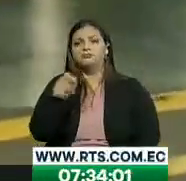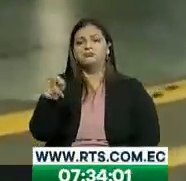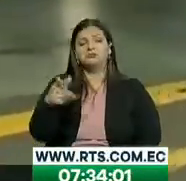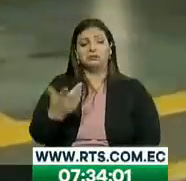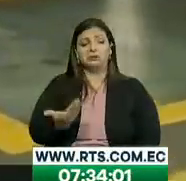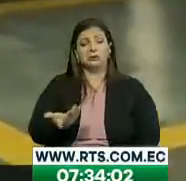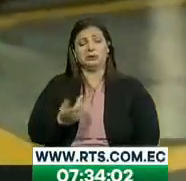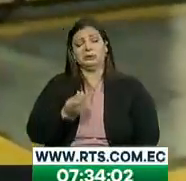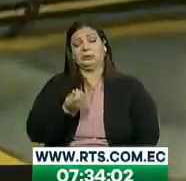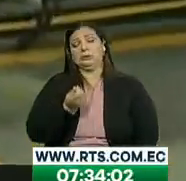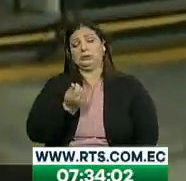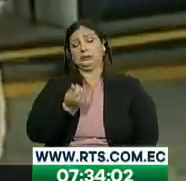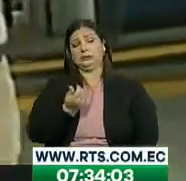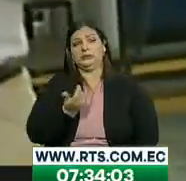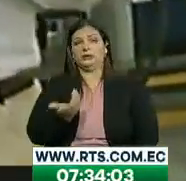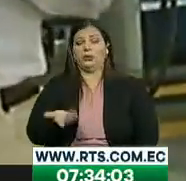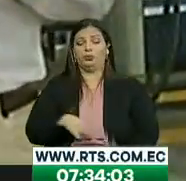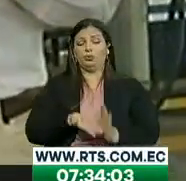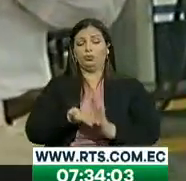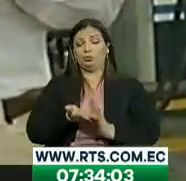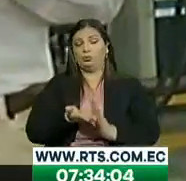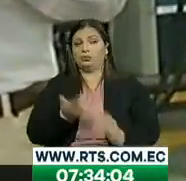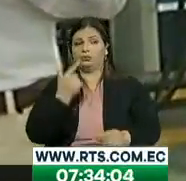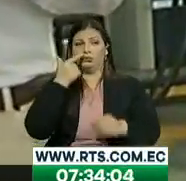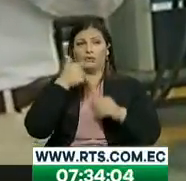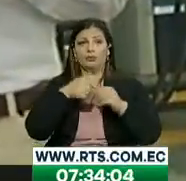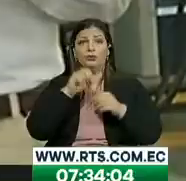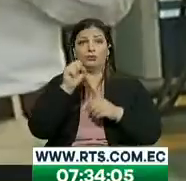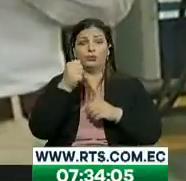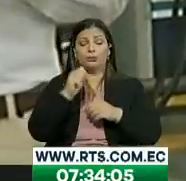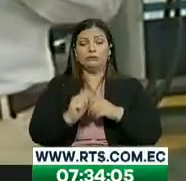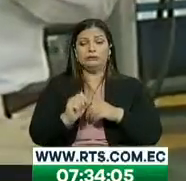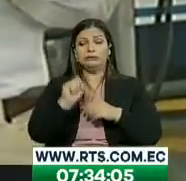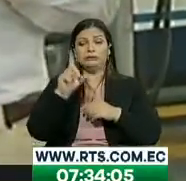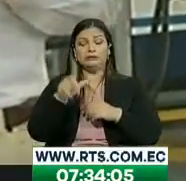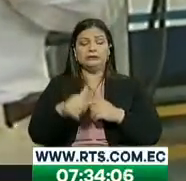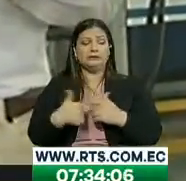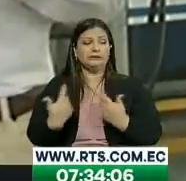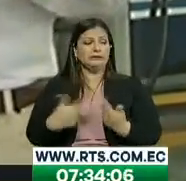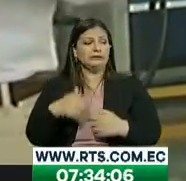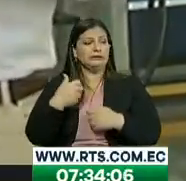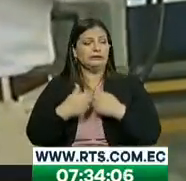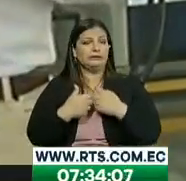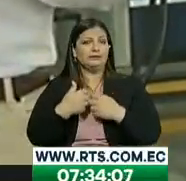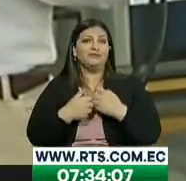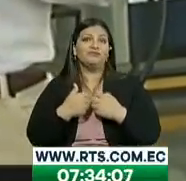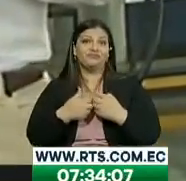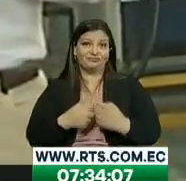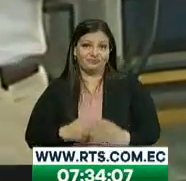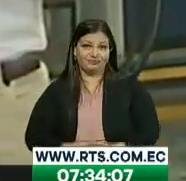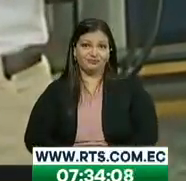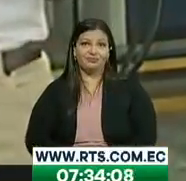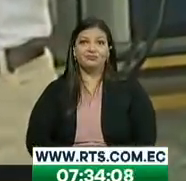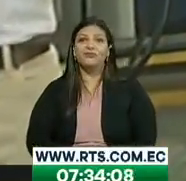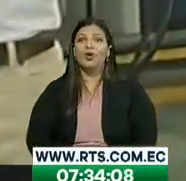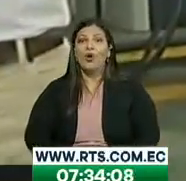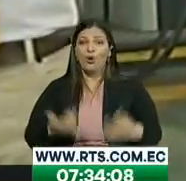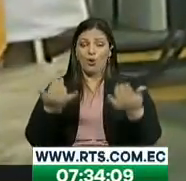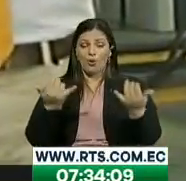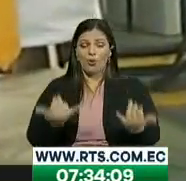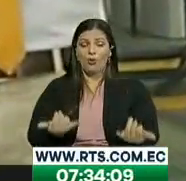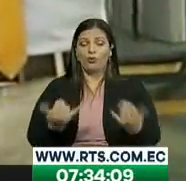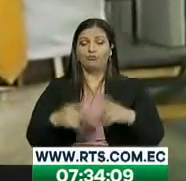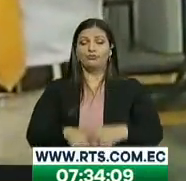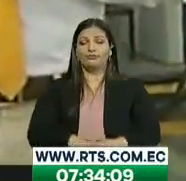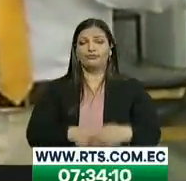conductores respecto a el aumento de la gasolina súper, que a partir de hoy ya las gasolineras pueden expender este